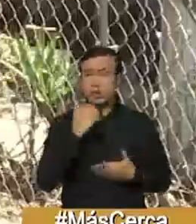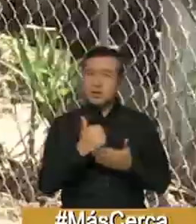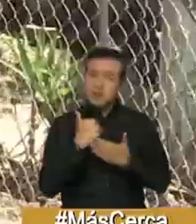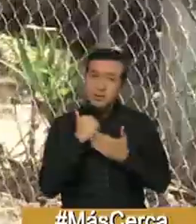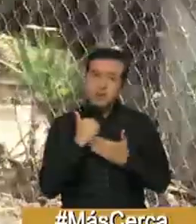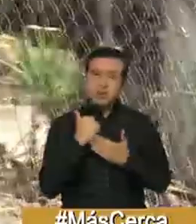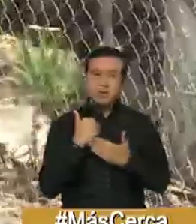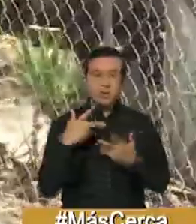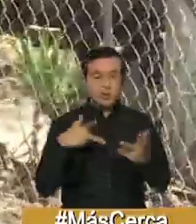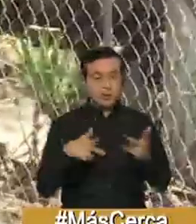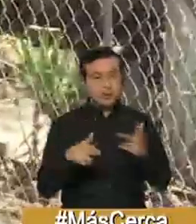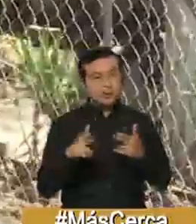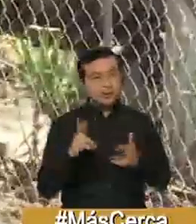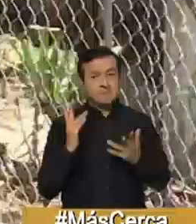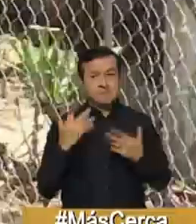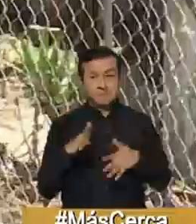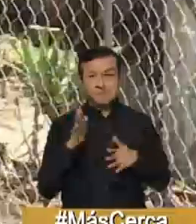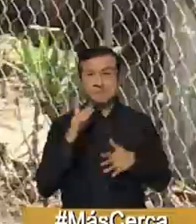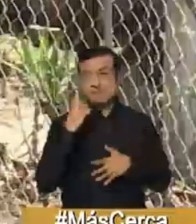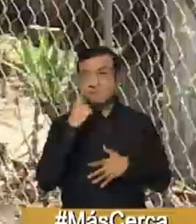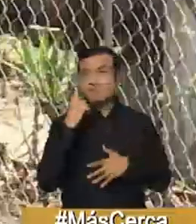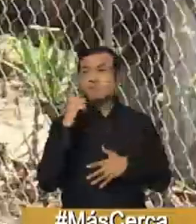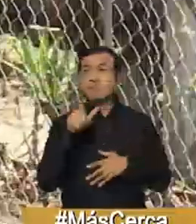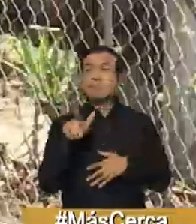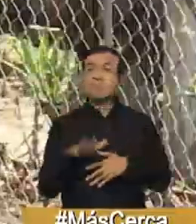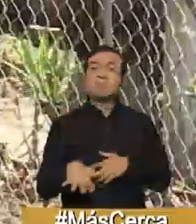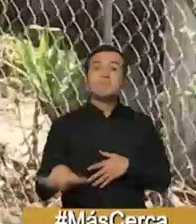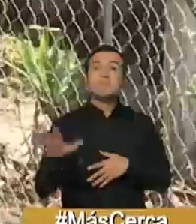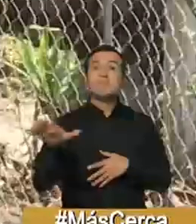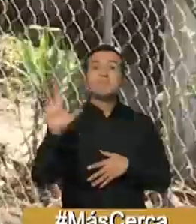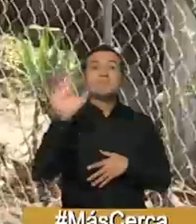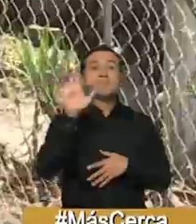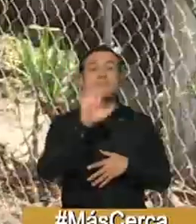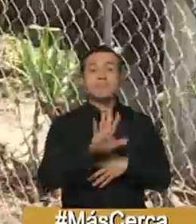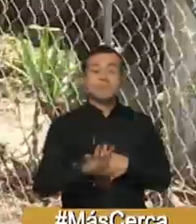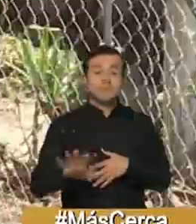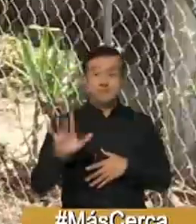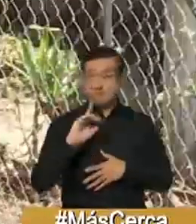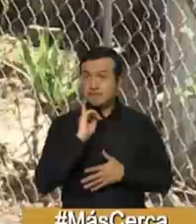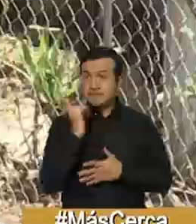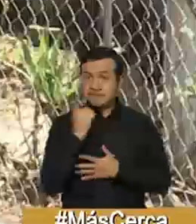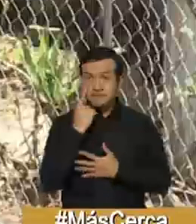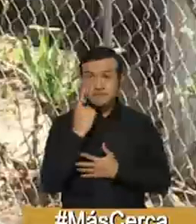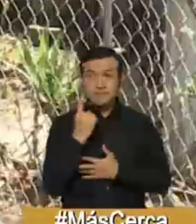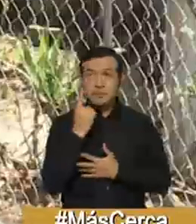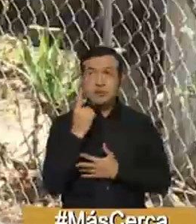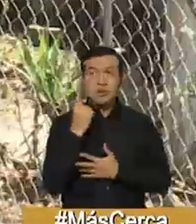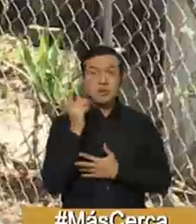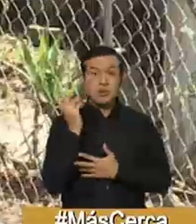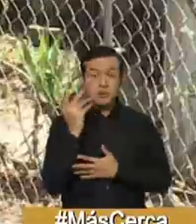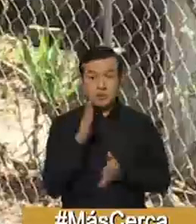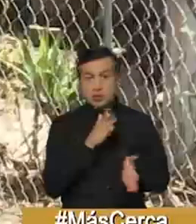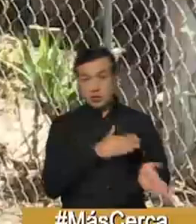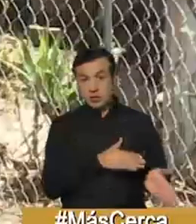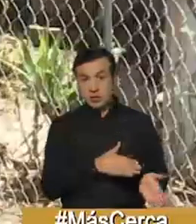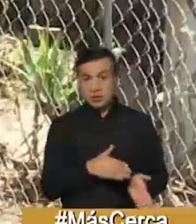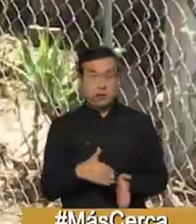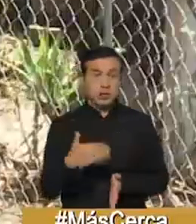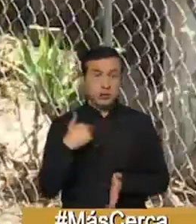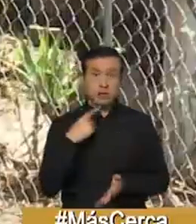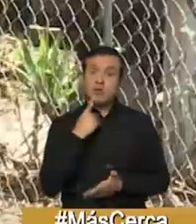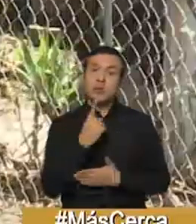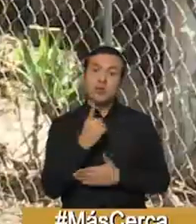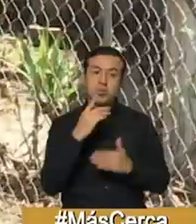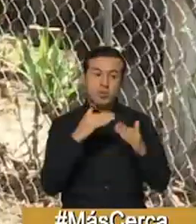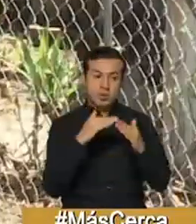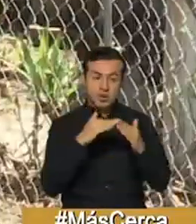la esterilización. Estamos poniendo unos puntos a ver cómo nos va con esos puntos donde tenemos una